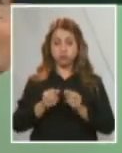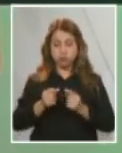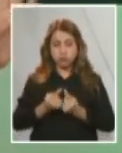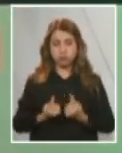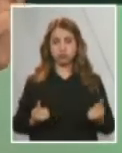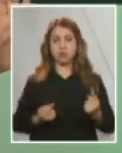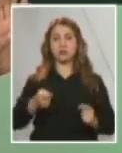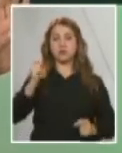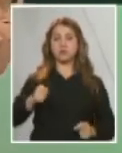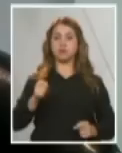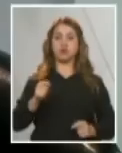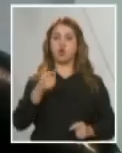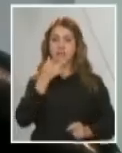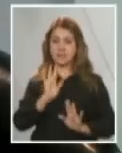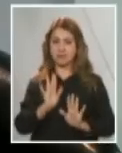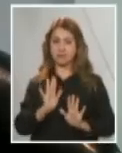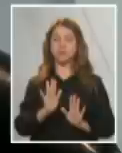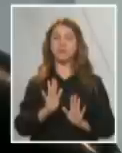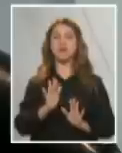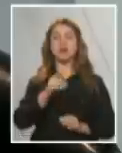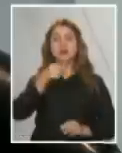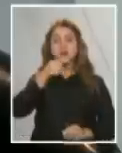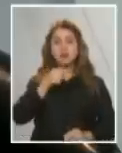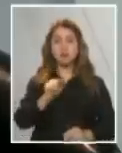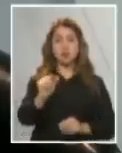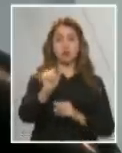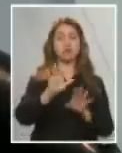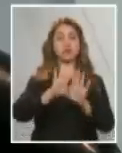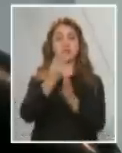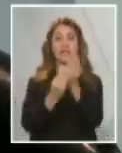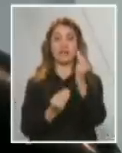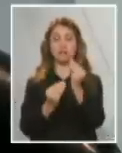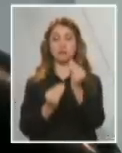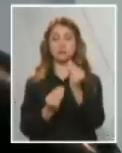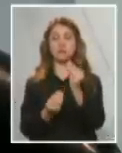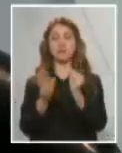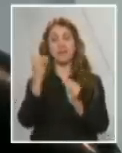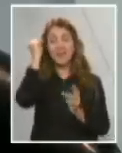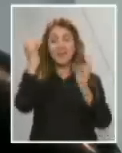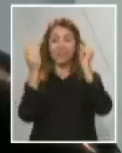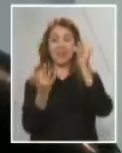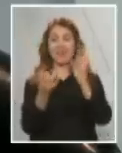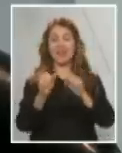sabemos que no es nada, sino más. Bueno, acaban de